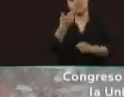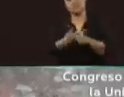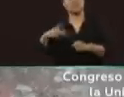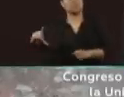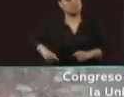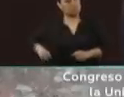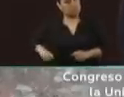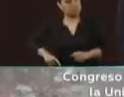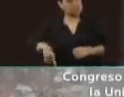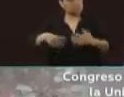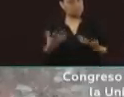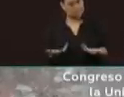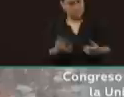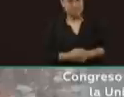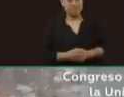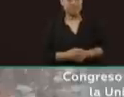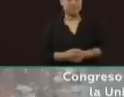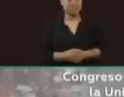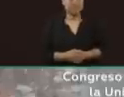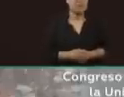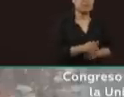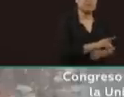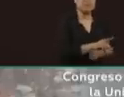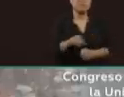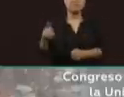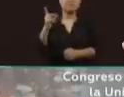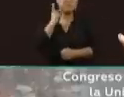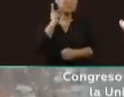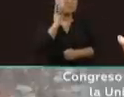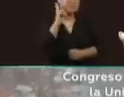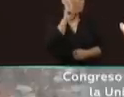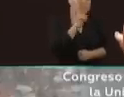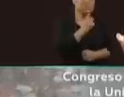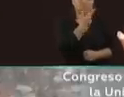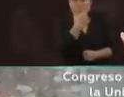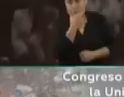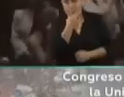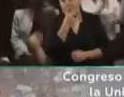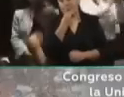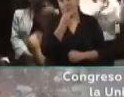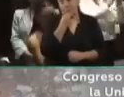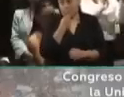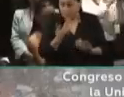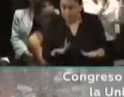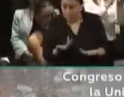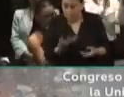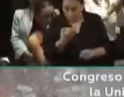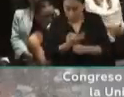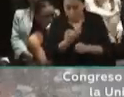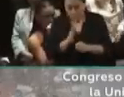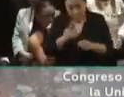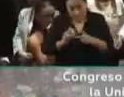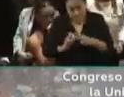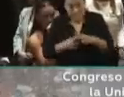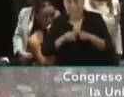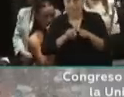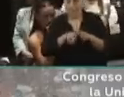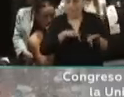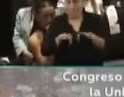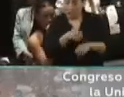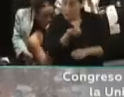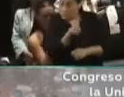Gobernación. Diputados y diputadas, de verdad así empezamos este ejercicio